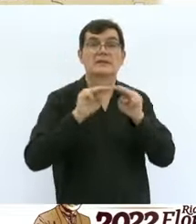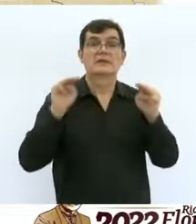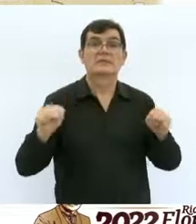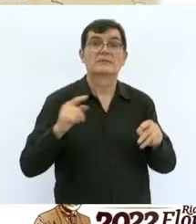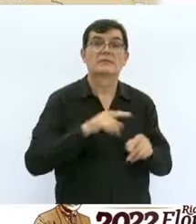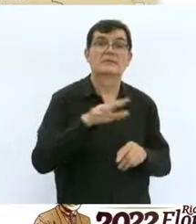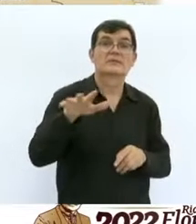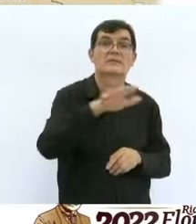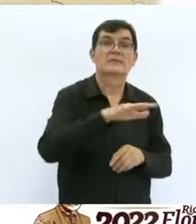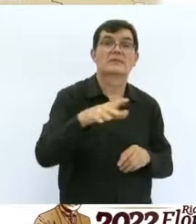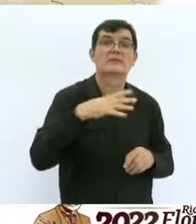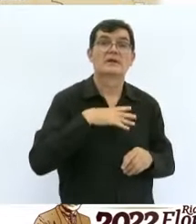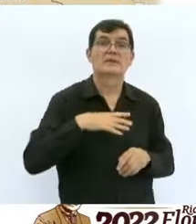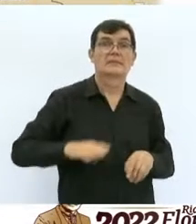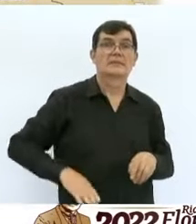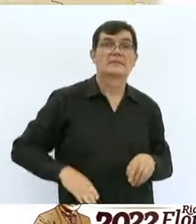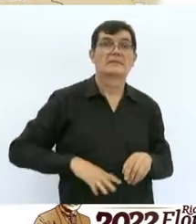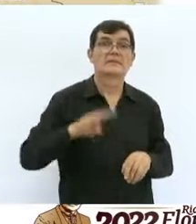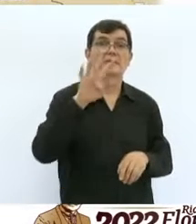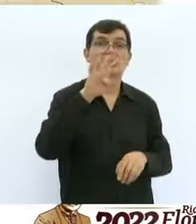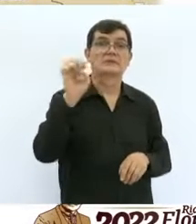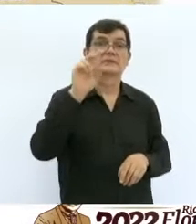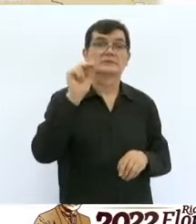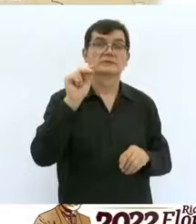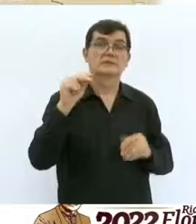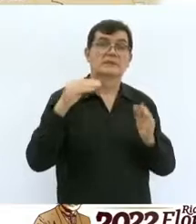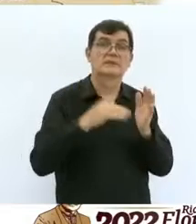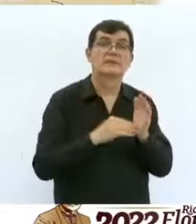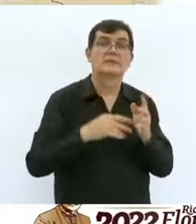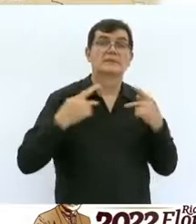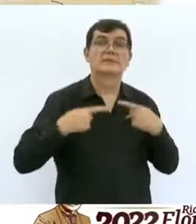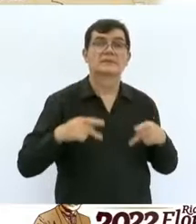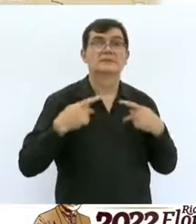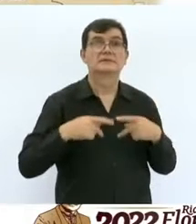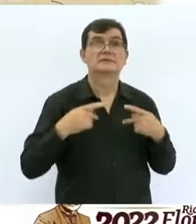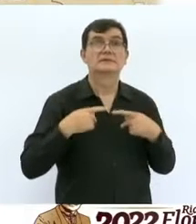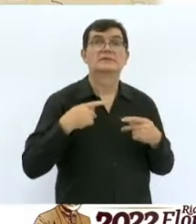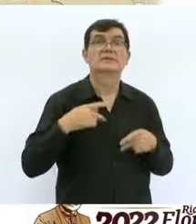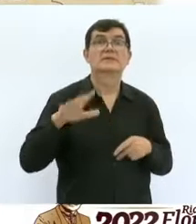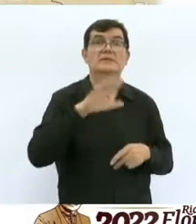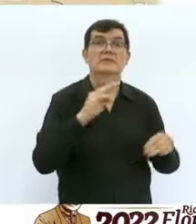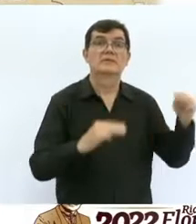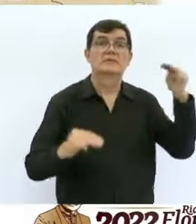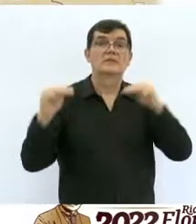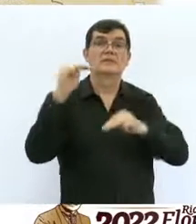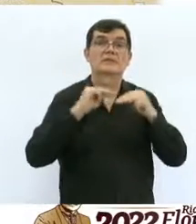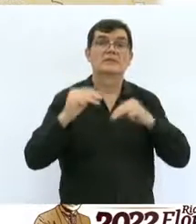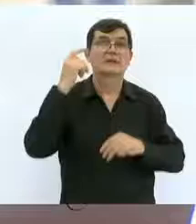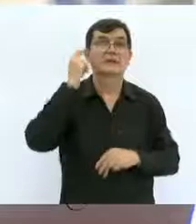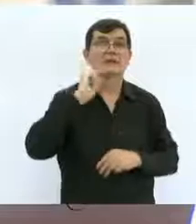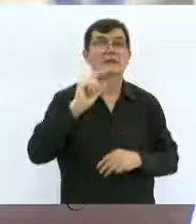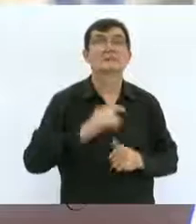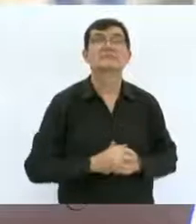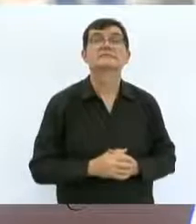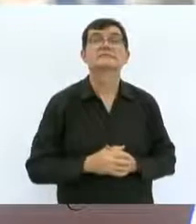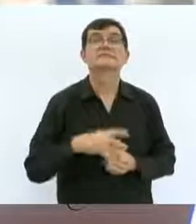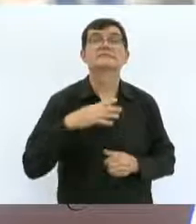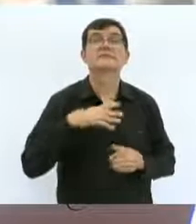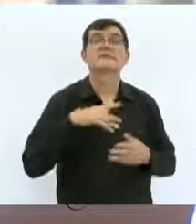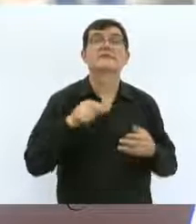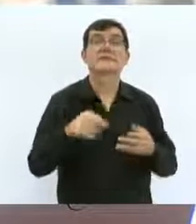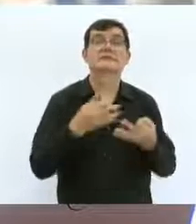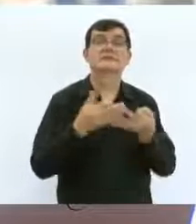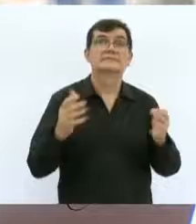beneficiar a casi un poco más de 480 mil personas de la montaña de guerrero en la siguiente